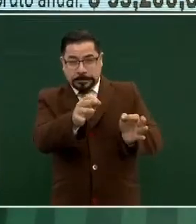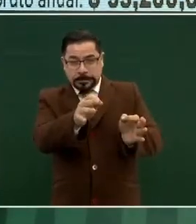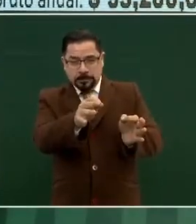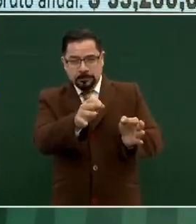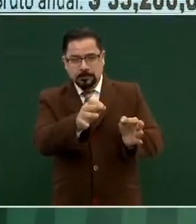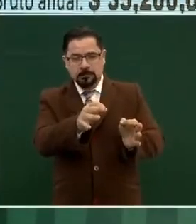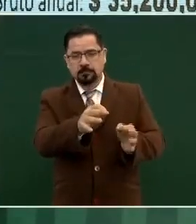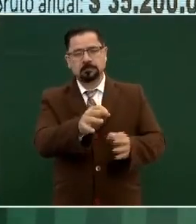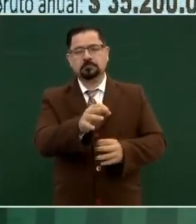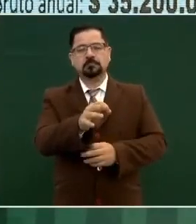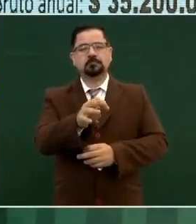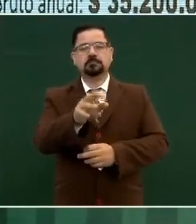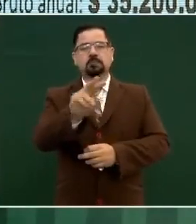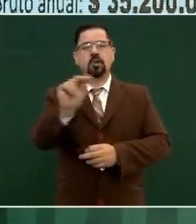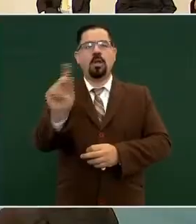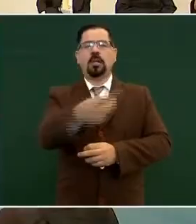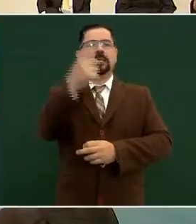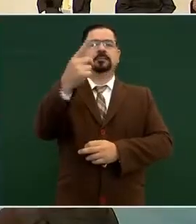No,